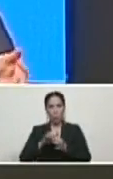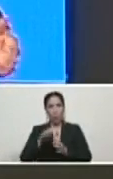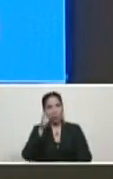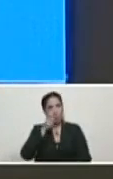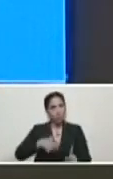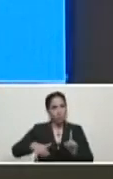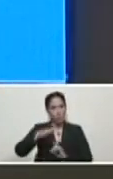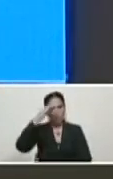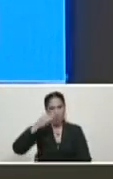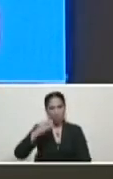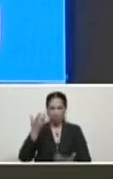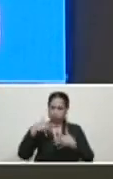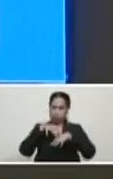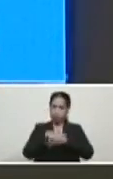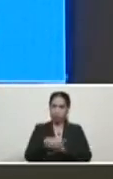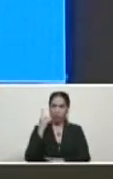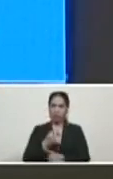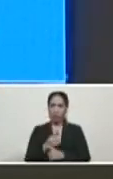profunda.